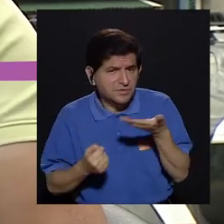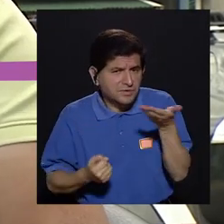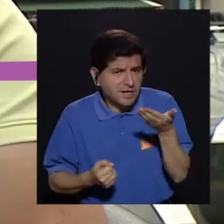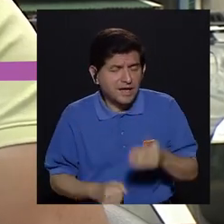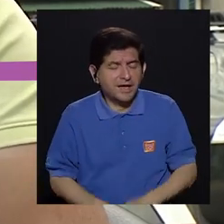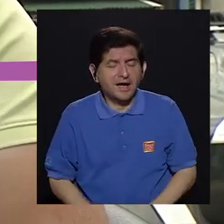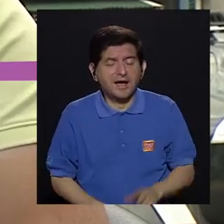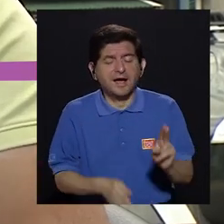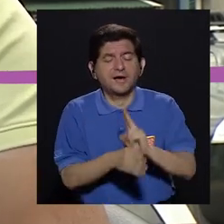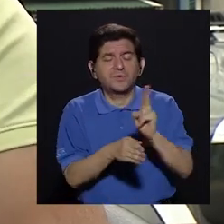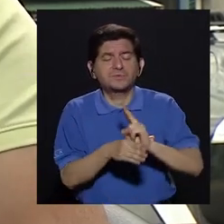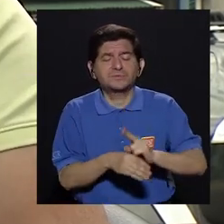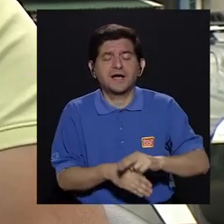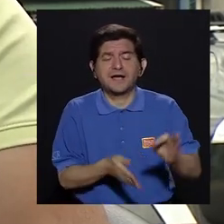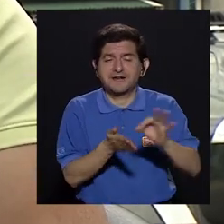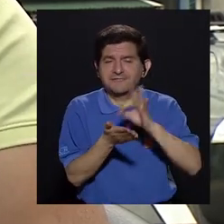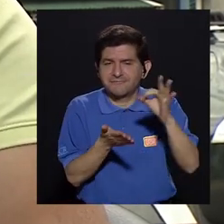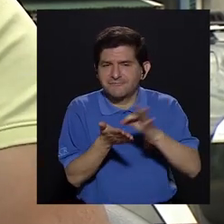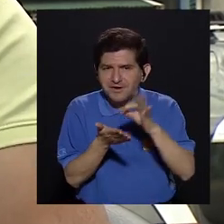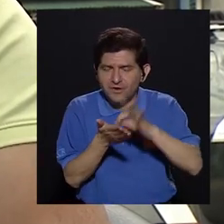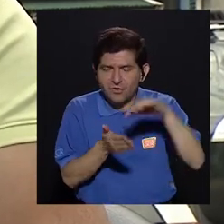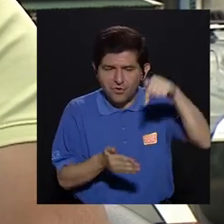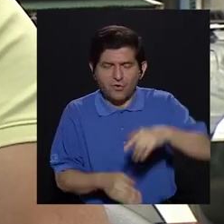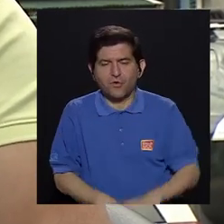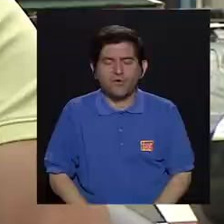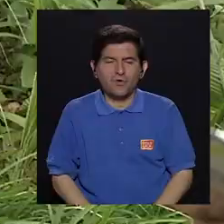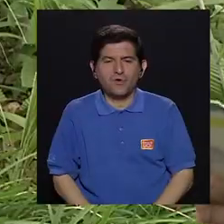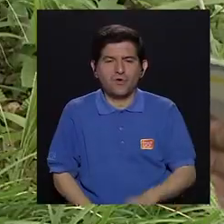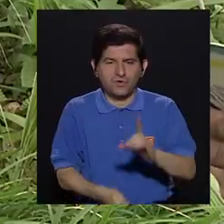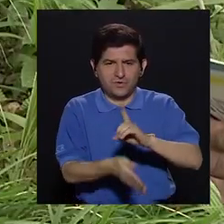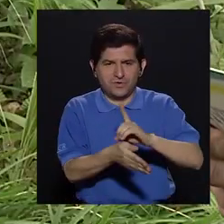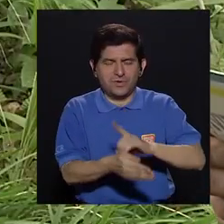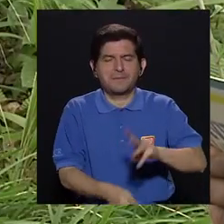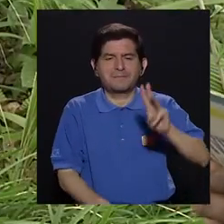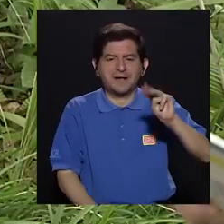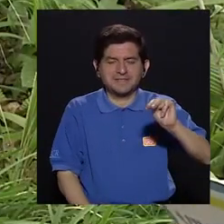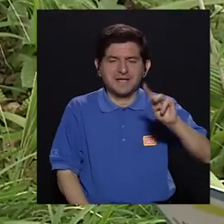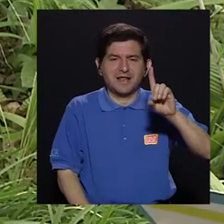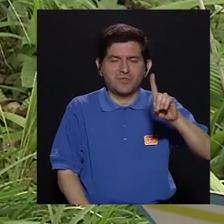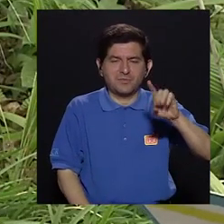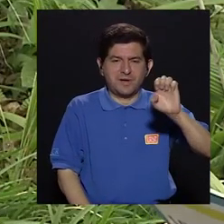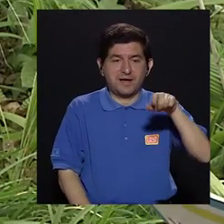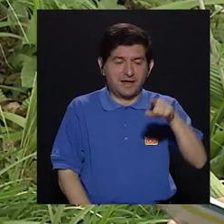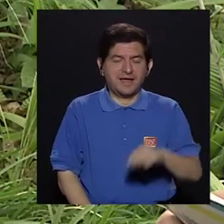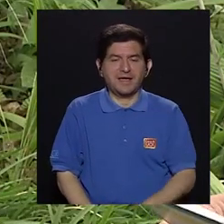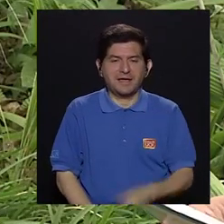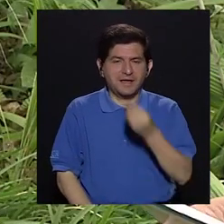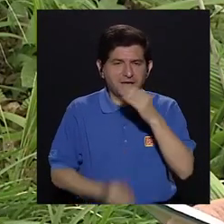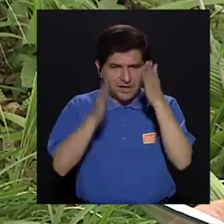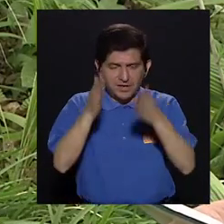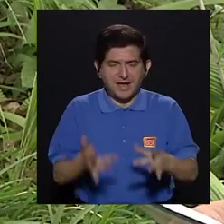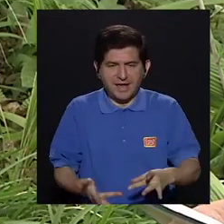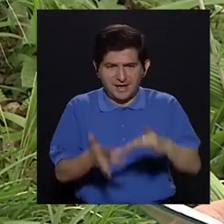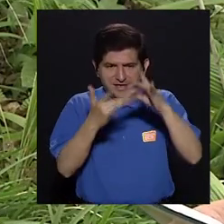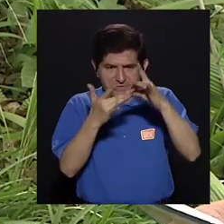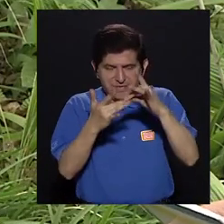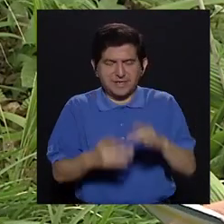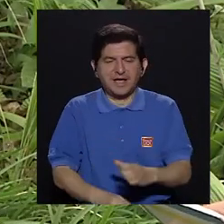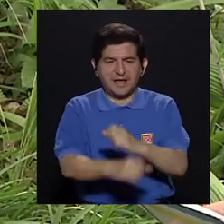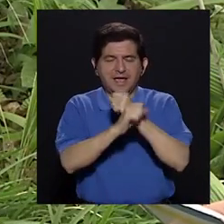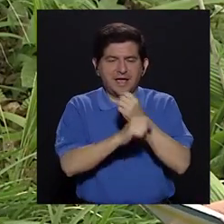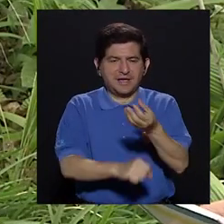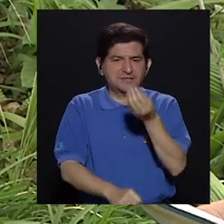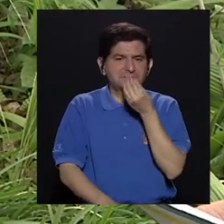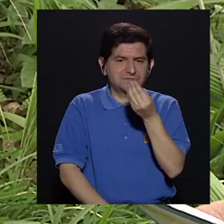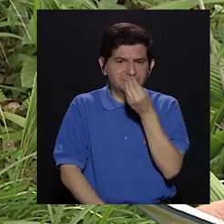consumo de frijol. Y para esto nos acompaña la doctora Marcela Dumani Chandy, quien es nutricionista con una especialidad en